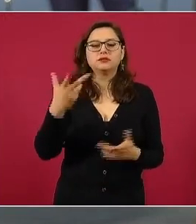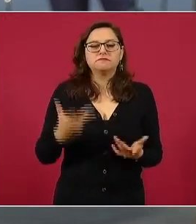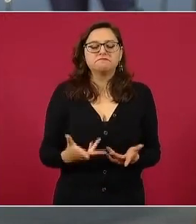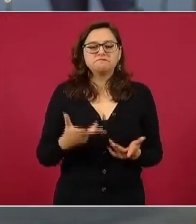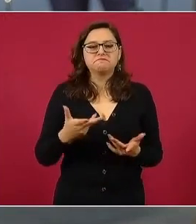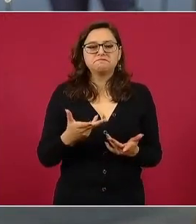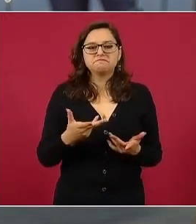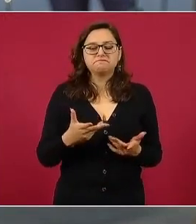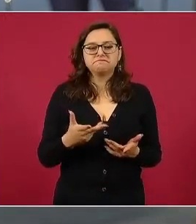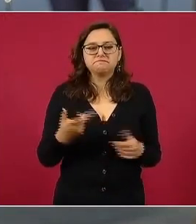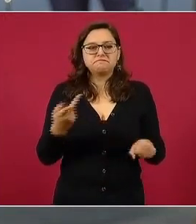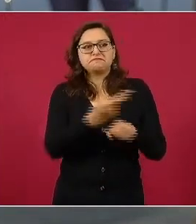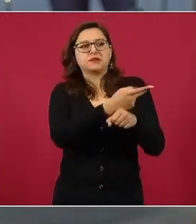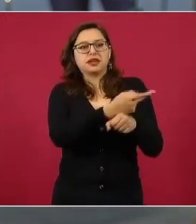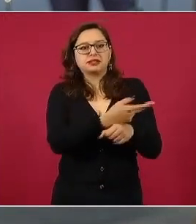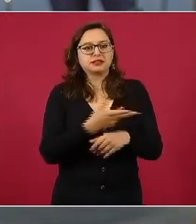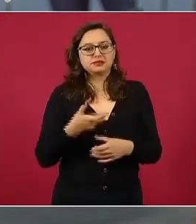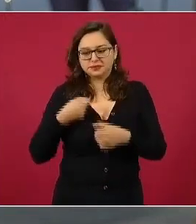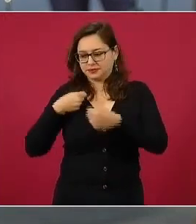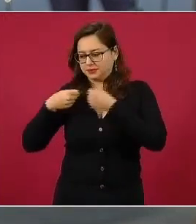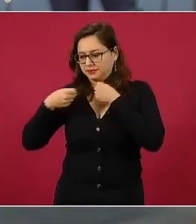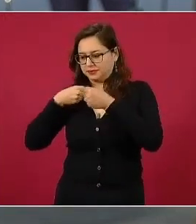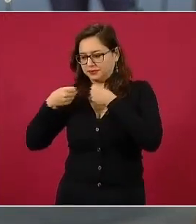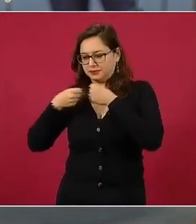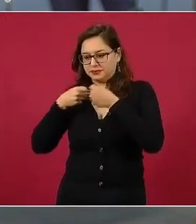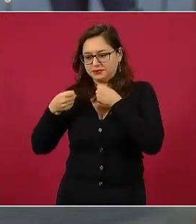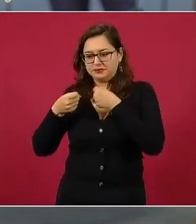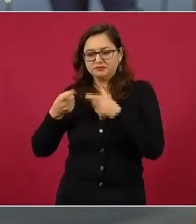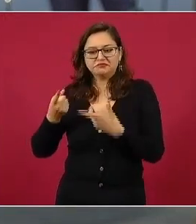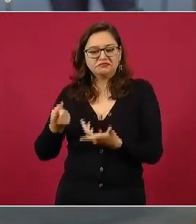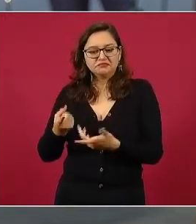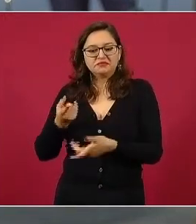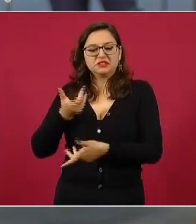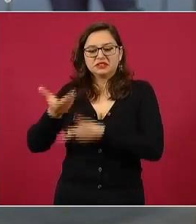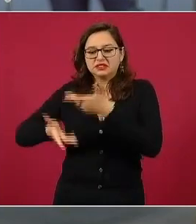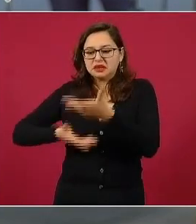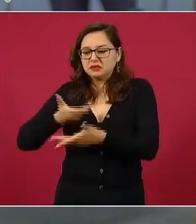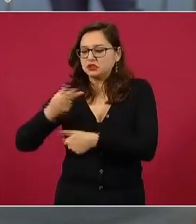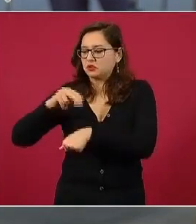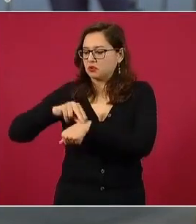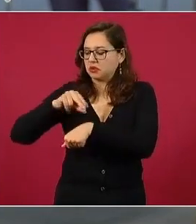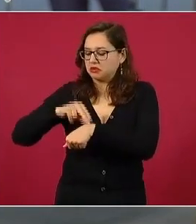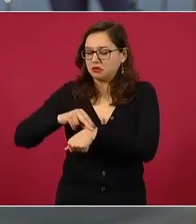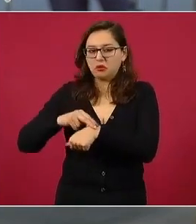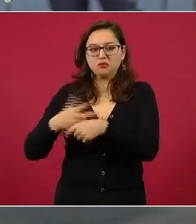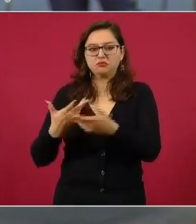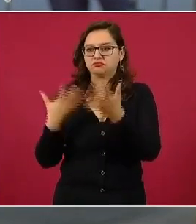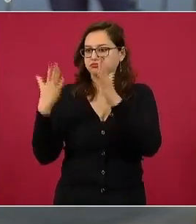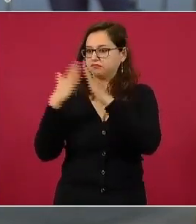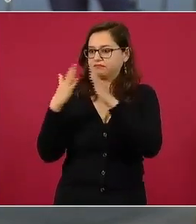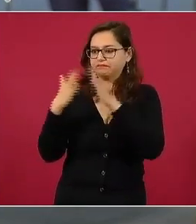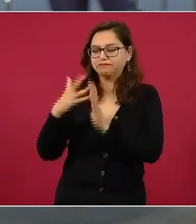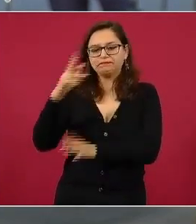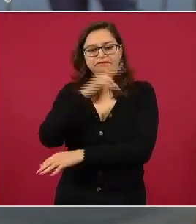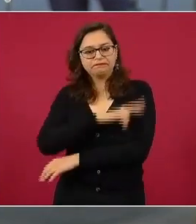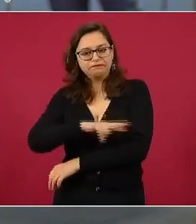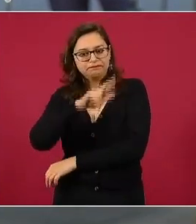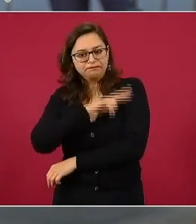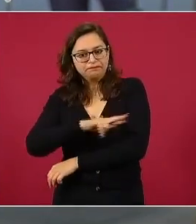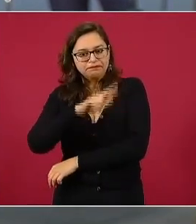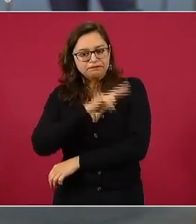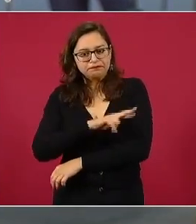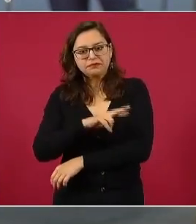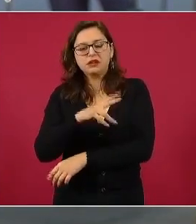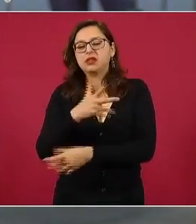Porque muchos reporteros no tienen acceso al servicio médico, su casa no es propia, la rentan muchos de